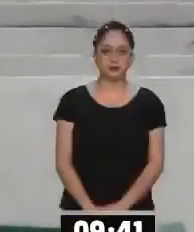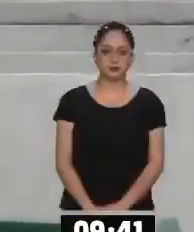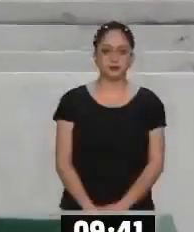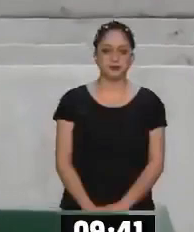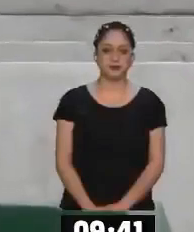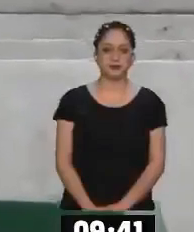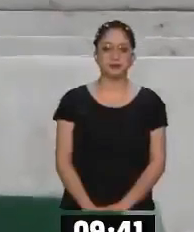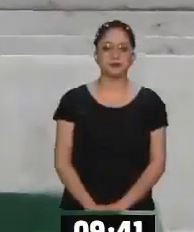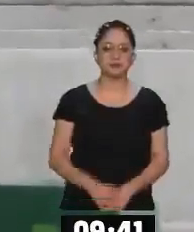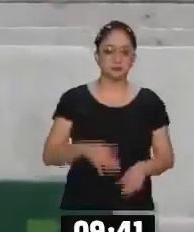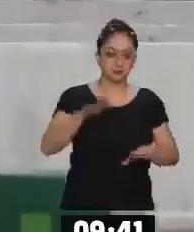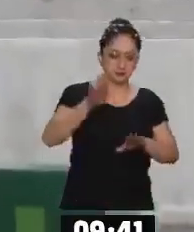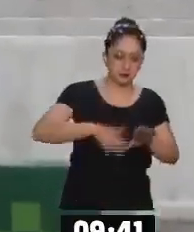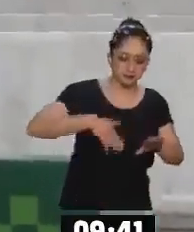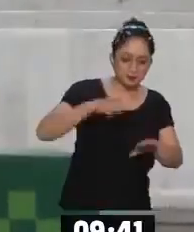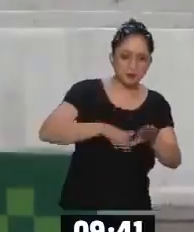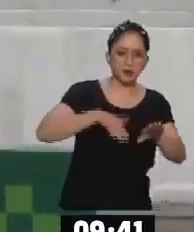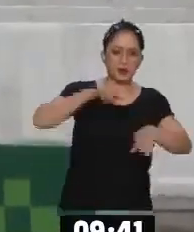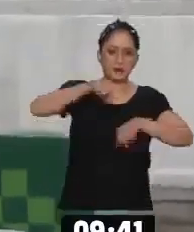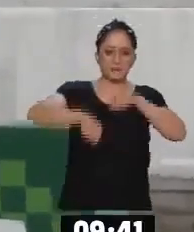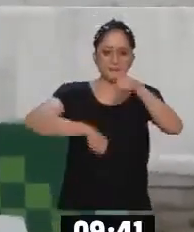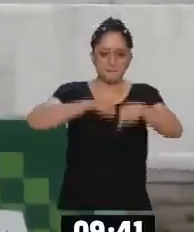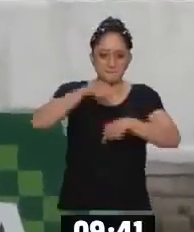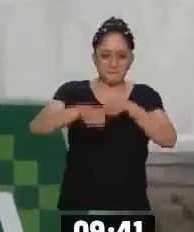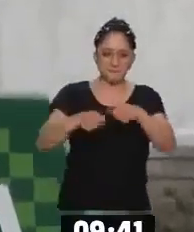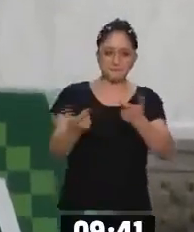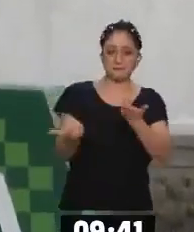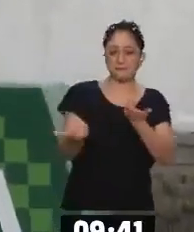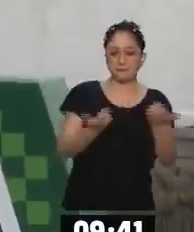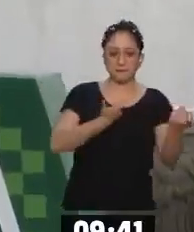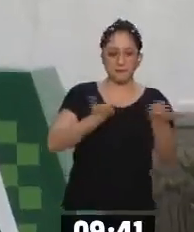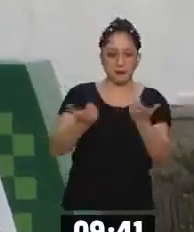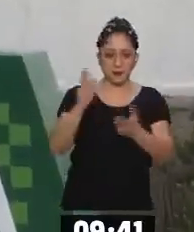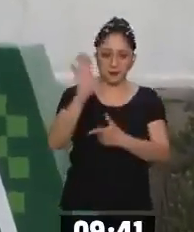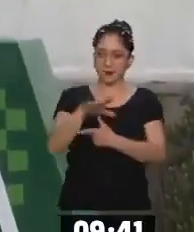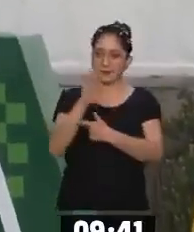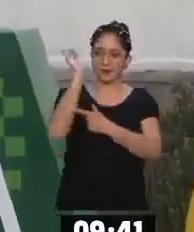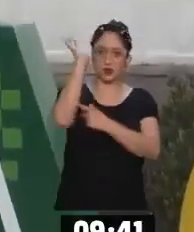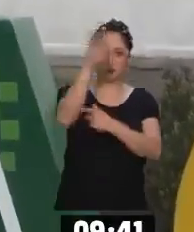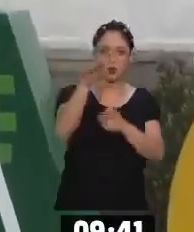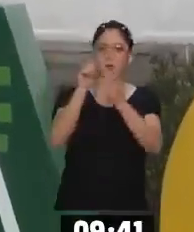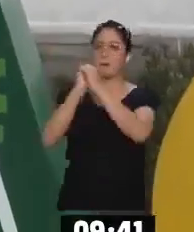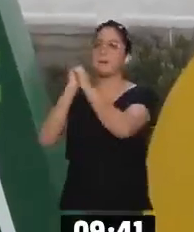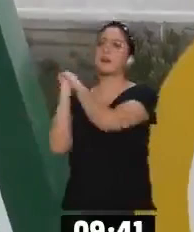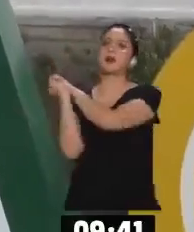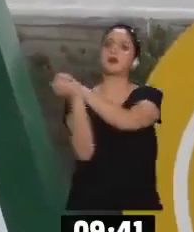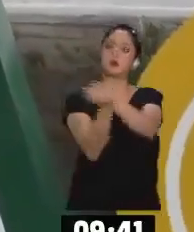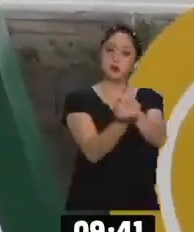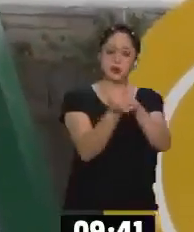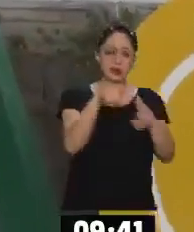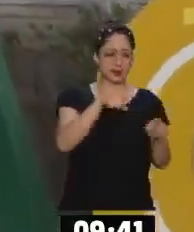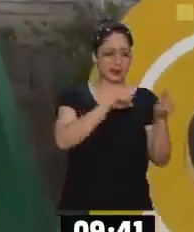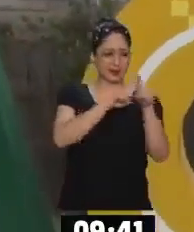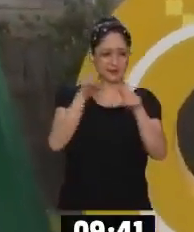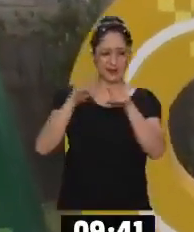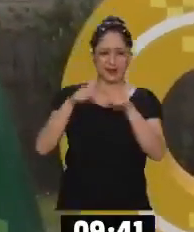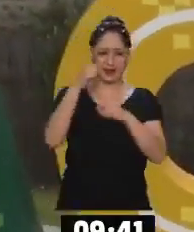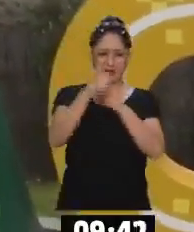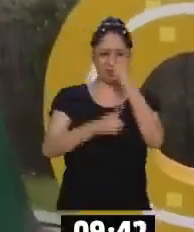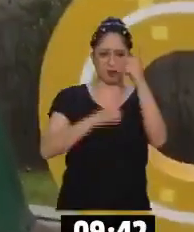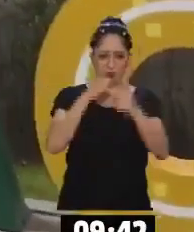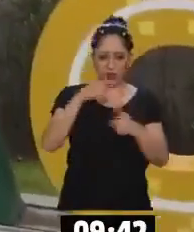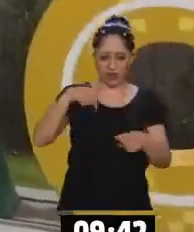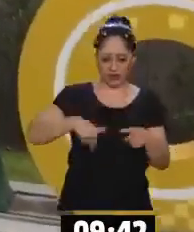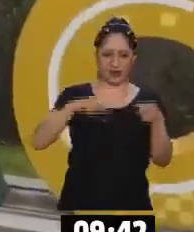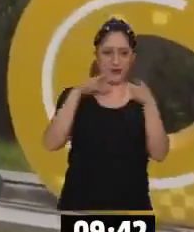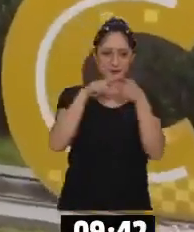skate, bicicleta, patines, básquetbol, béisbol. Estas son algunas de las actividades deportivas que se pueden practicar aquí en el